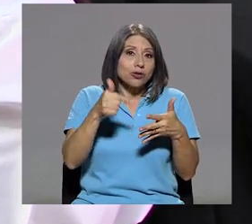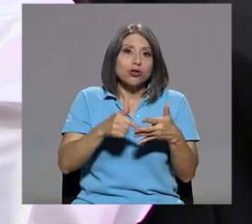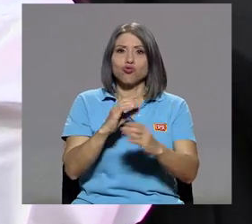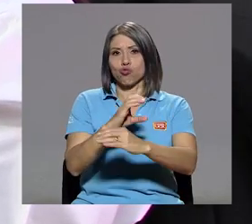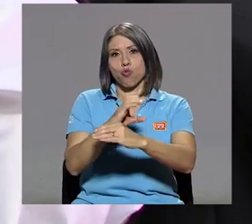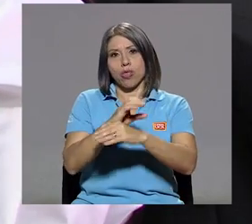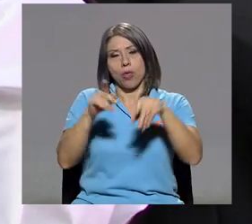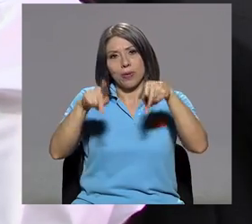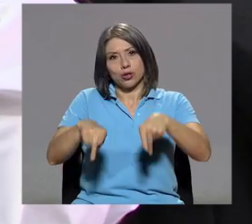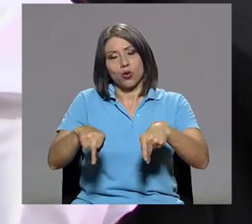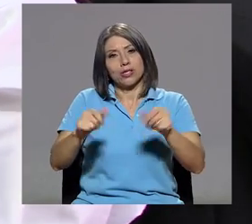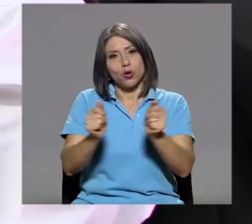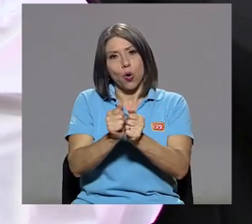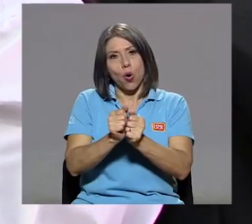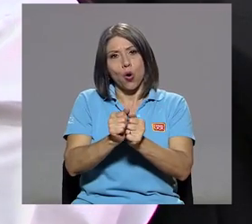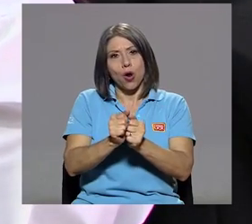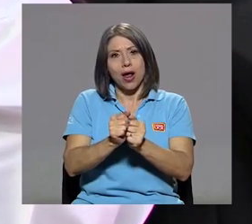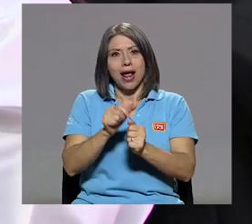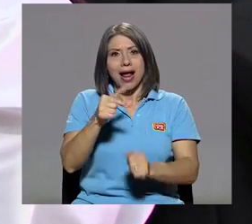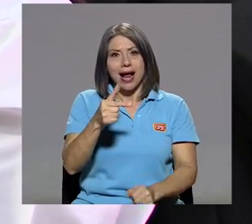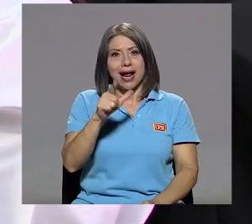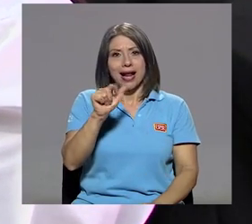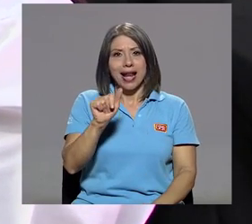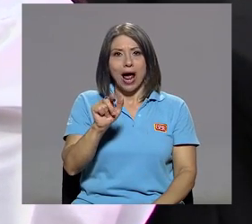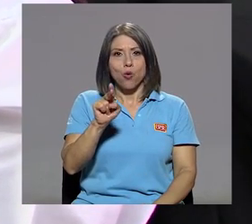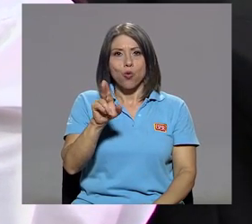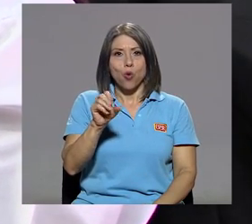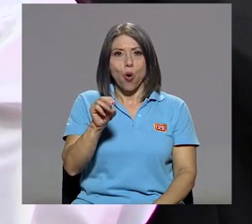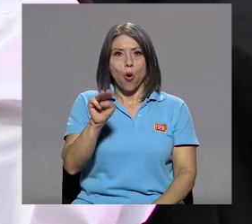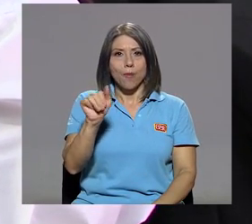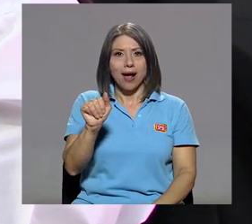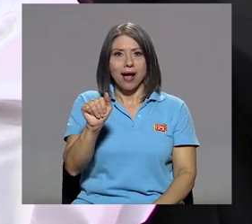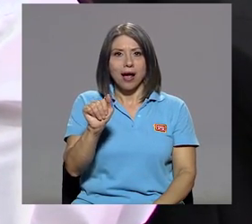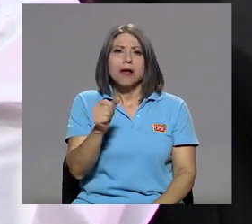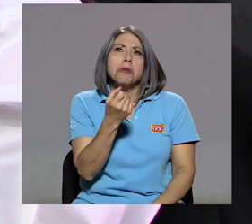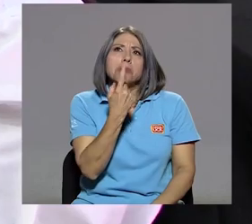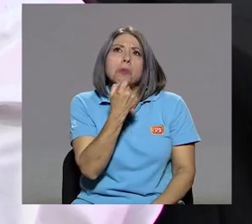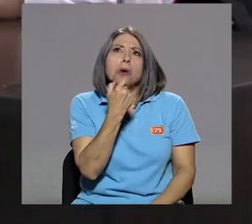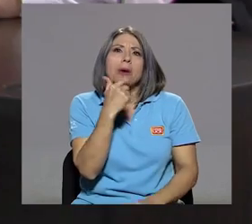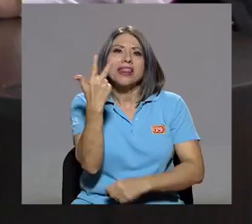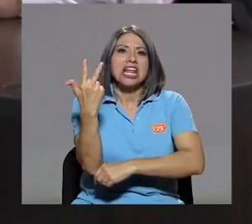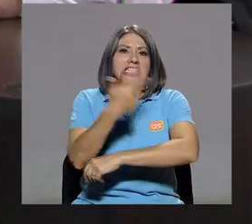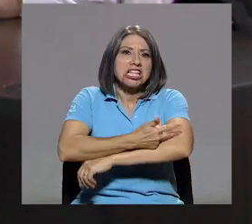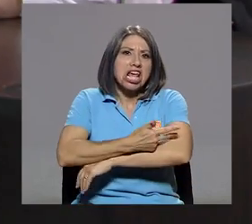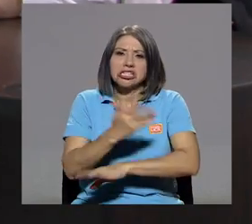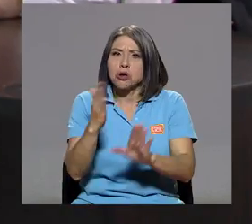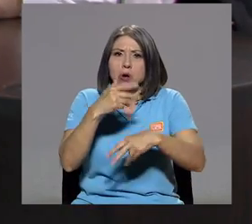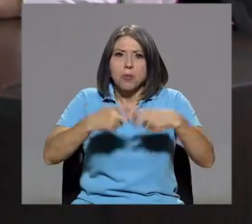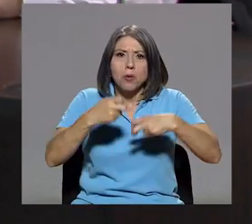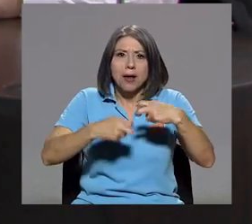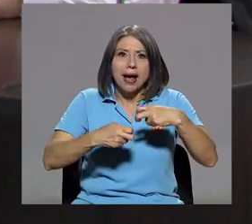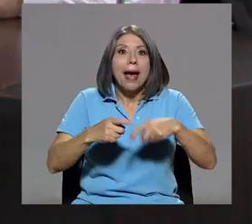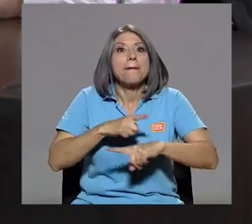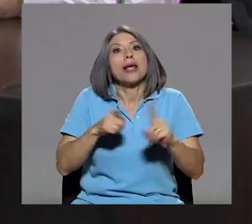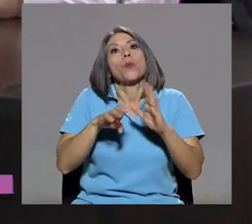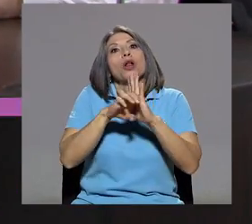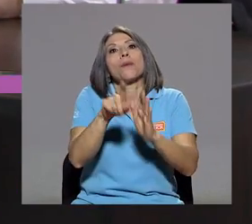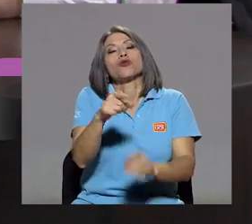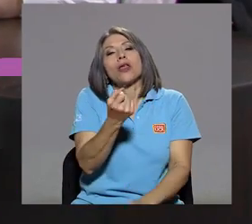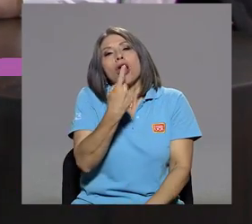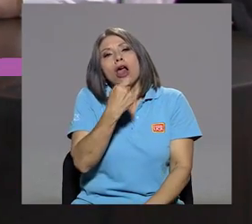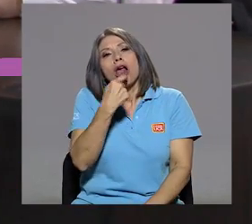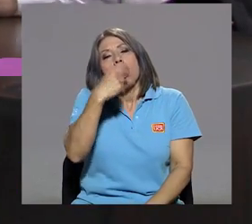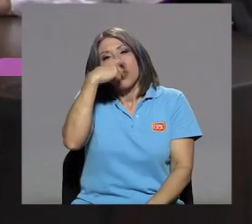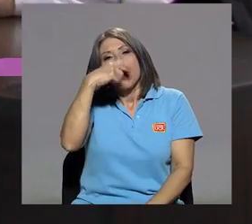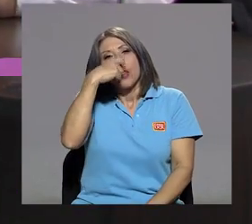pacientes con glaucoma. Por supuesto que tomarlos 3 días no te va a dar ningún problema. Pero si a usted le dio una gripe muy fuerte y decidió tomarlo 4 semanas